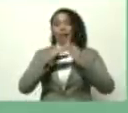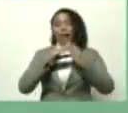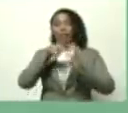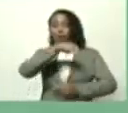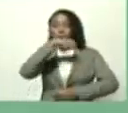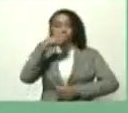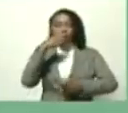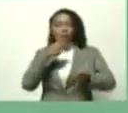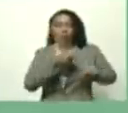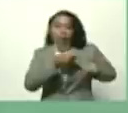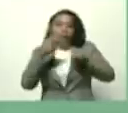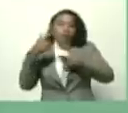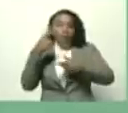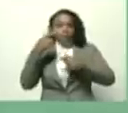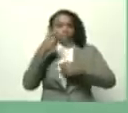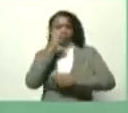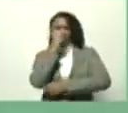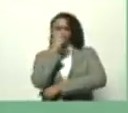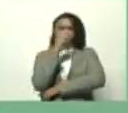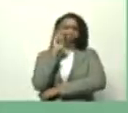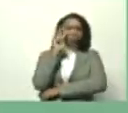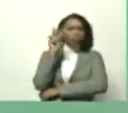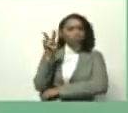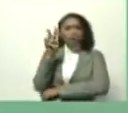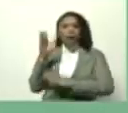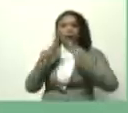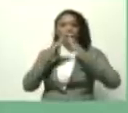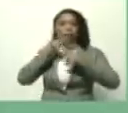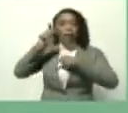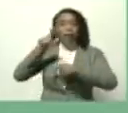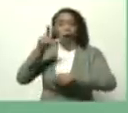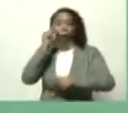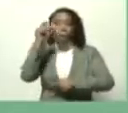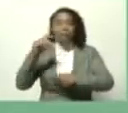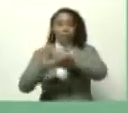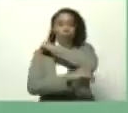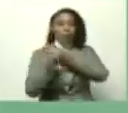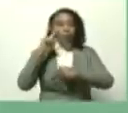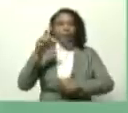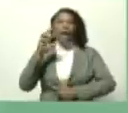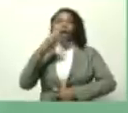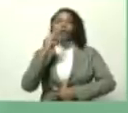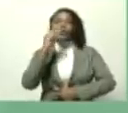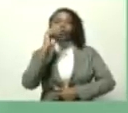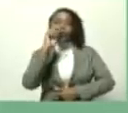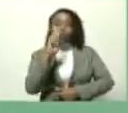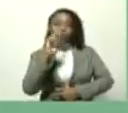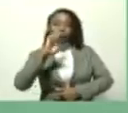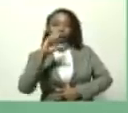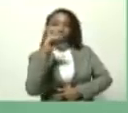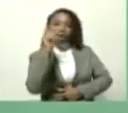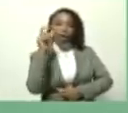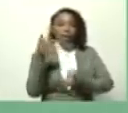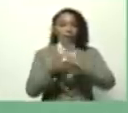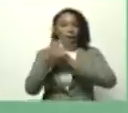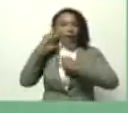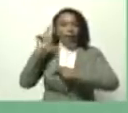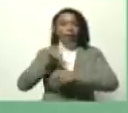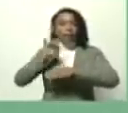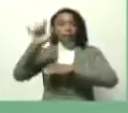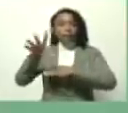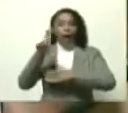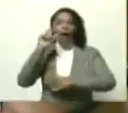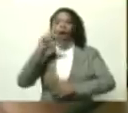narcotraficante, curiosamente, la finca de ese narcotraficante apodado Doble Rueda, el King Javier López